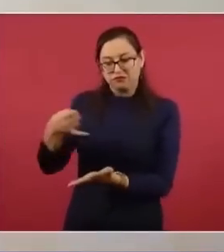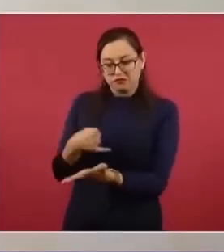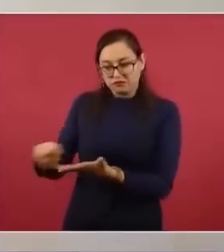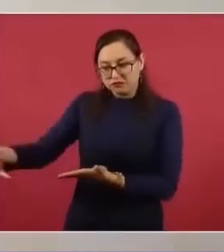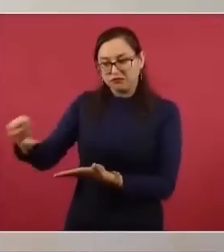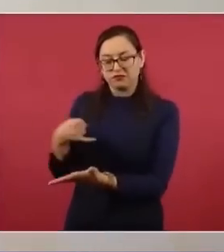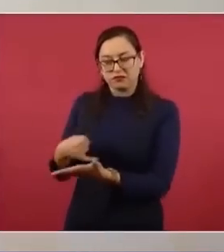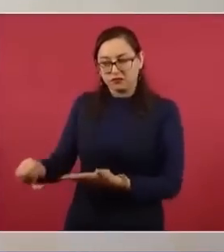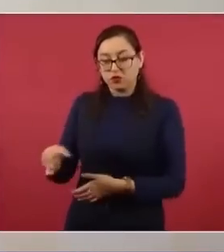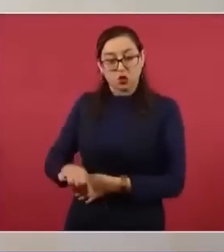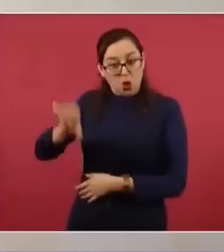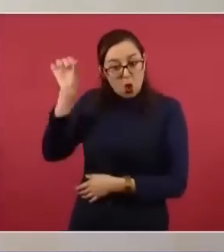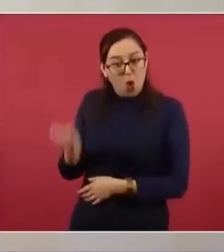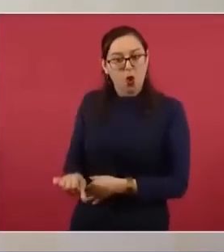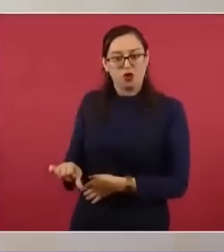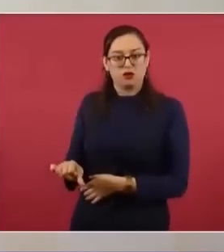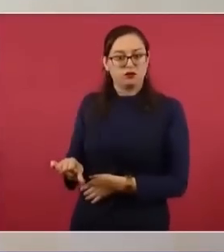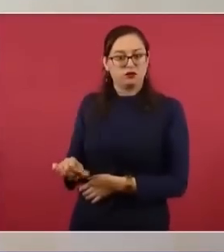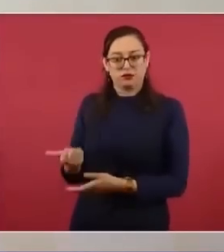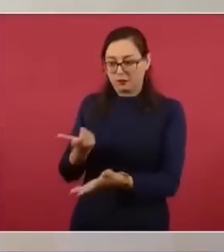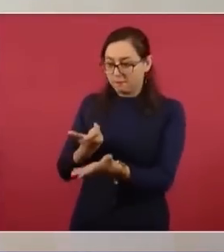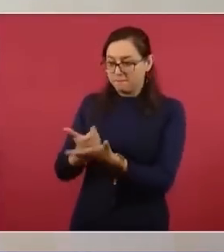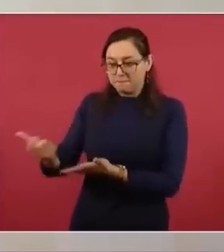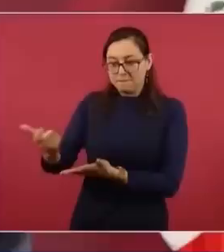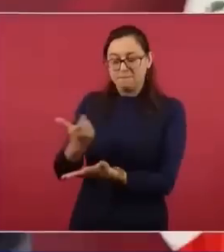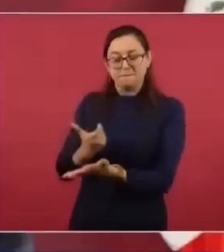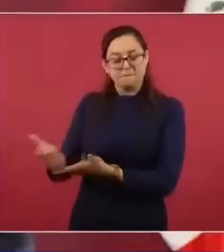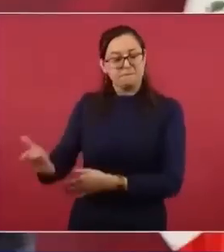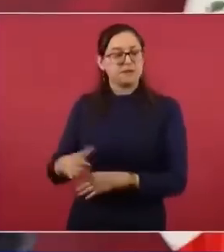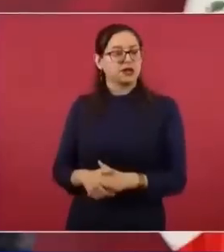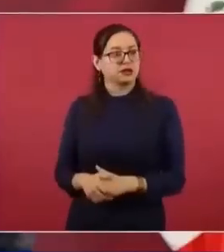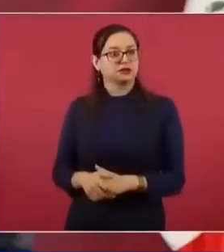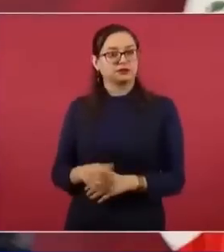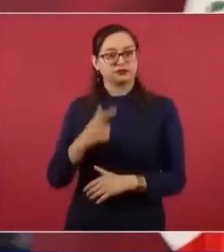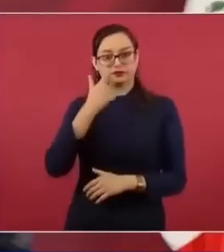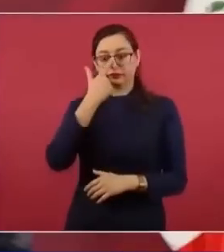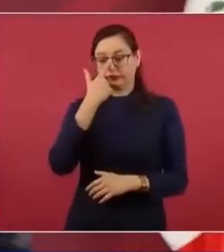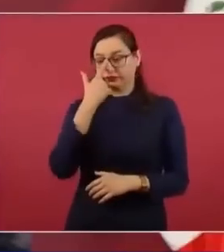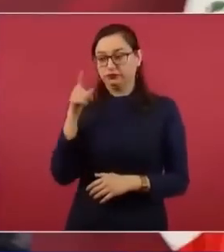Sí, el Sembrando Vida se podría aplicar en